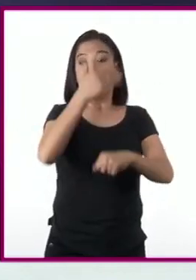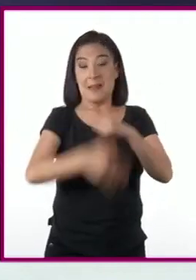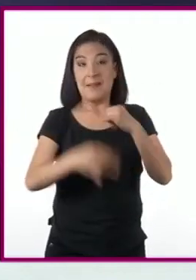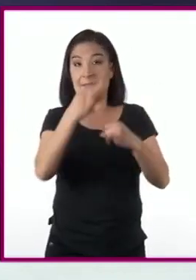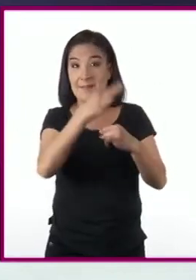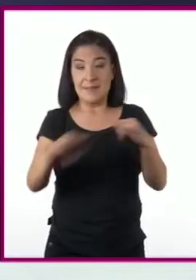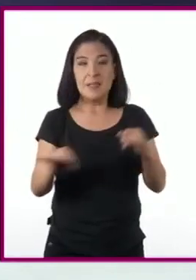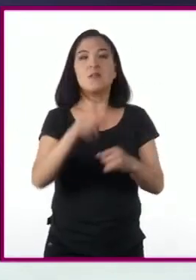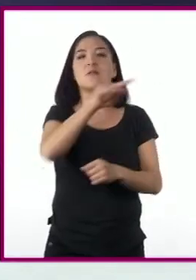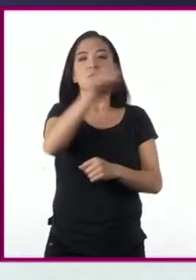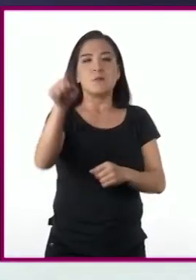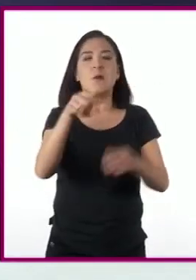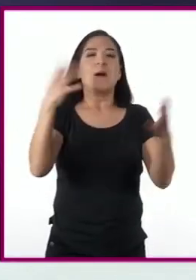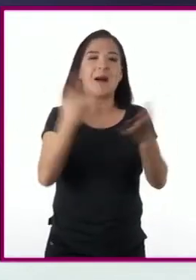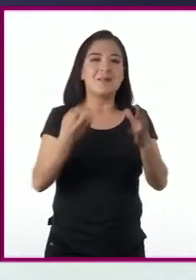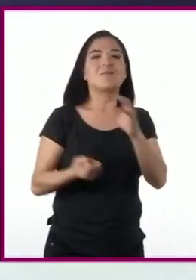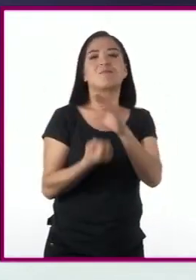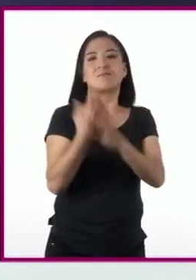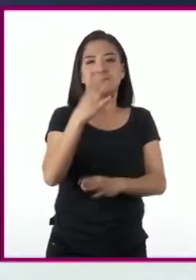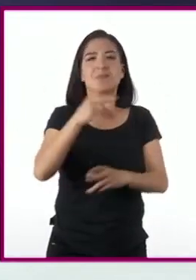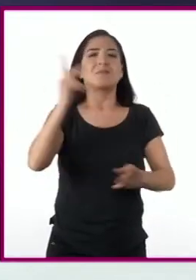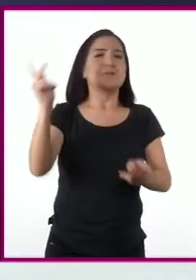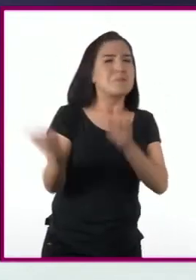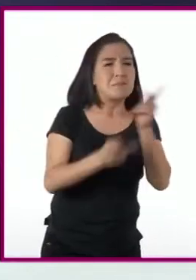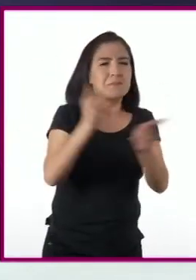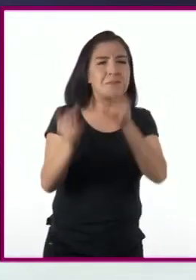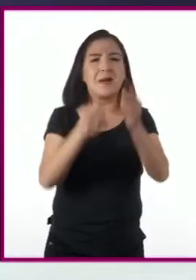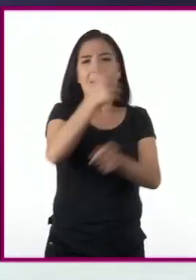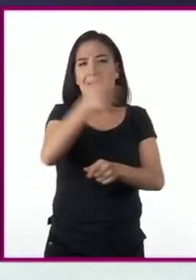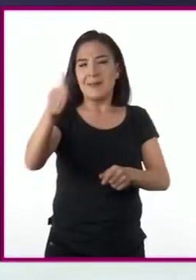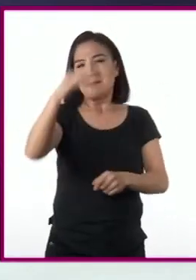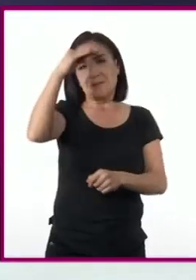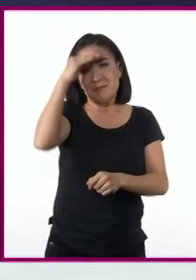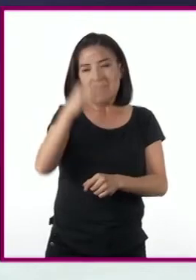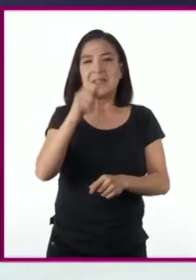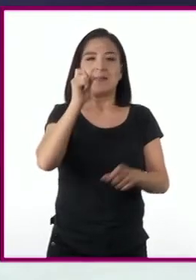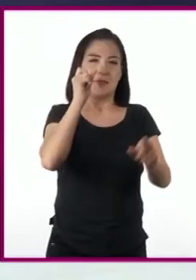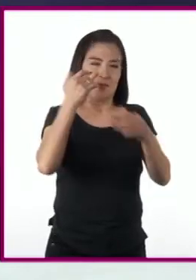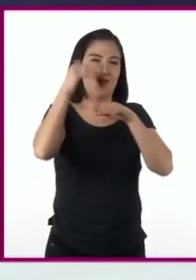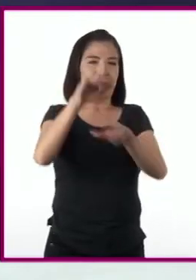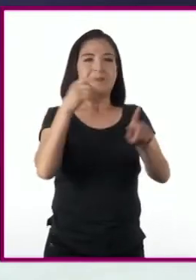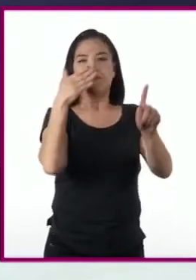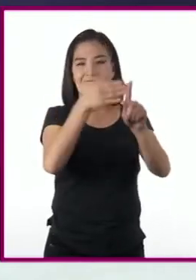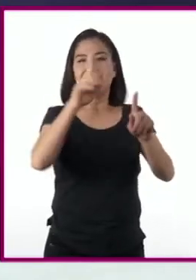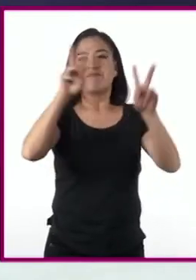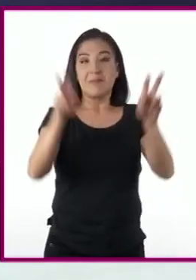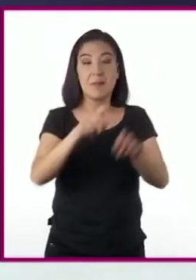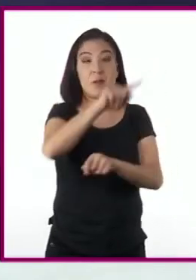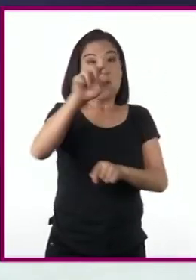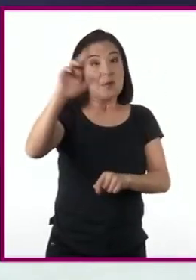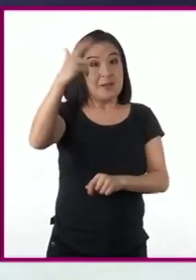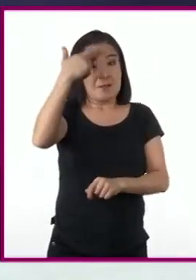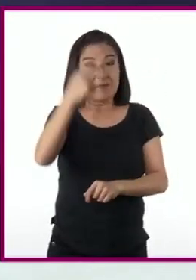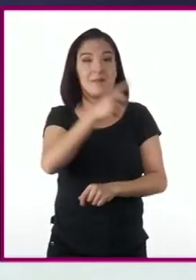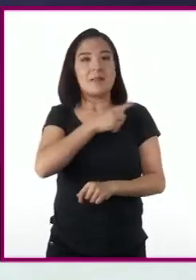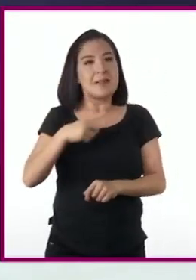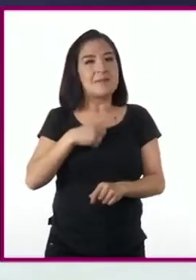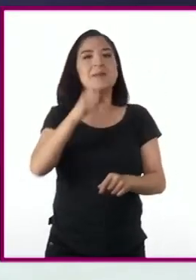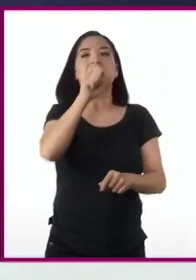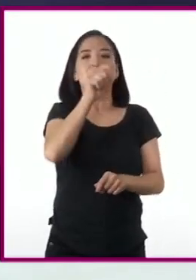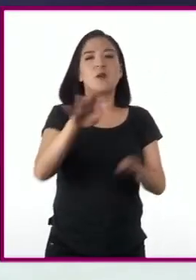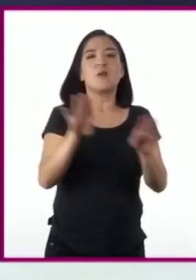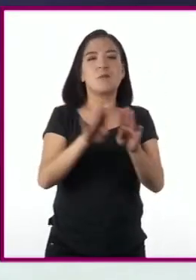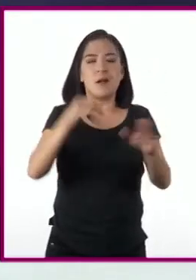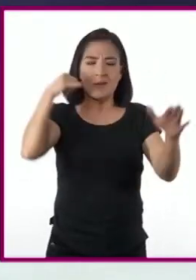ustedes podrán crear nuevas interrogantes acerca del tema. Recuerden que estas deben estar pensadas